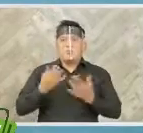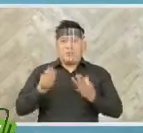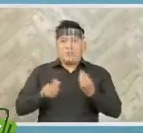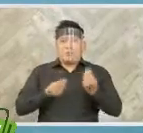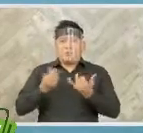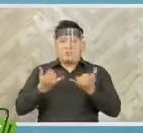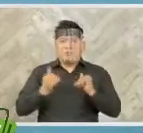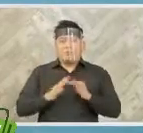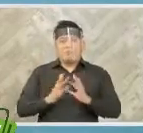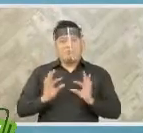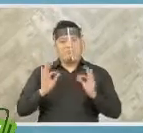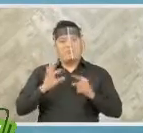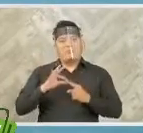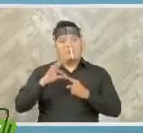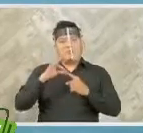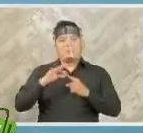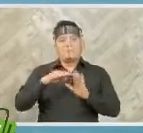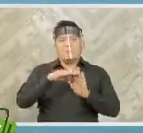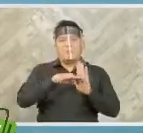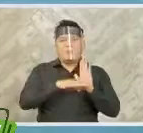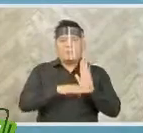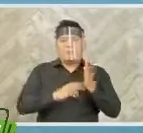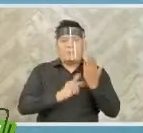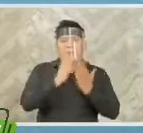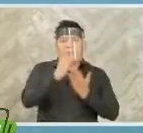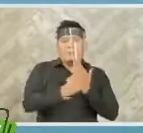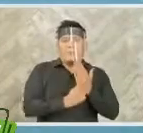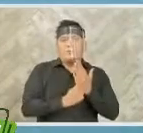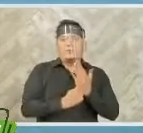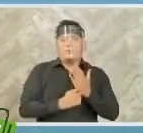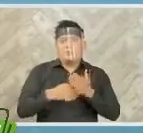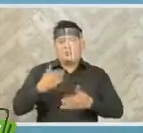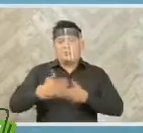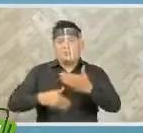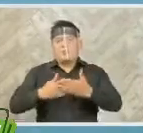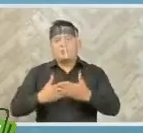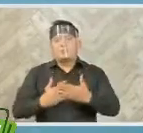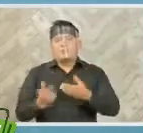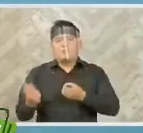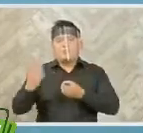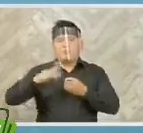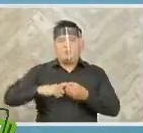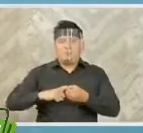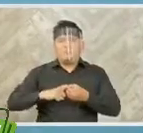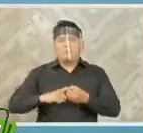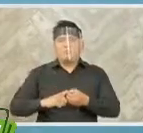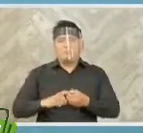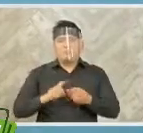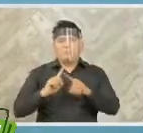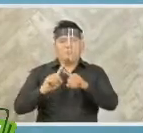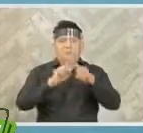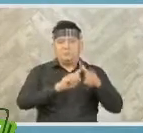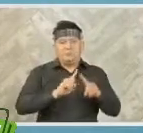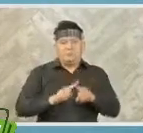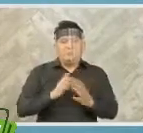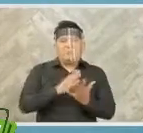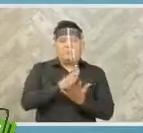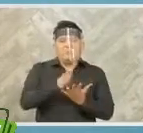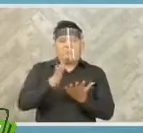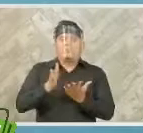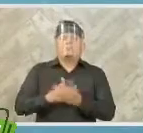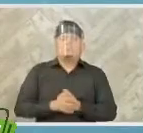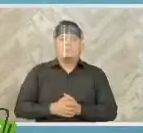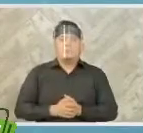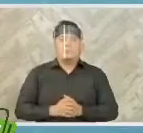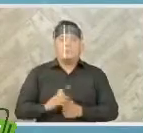desarrollamos específicamente con un proyecto para personas en proceso de reincorporación y reintegración de las diferentes rutas. En el